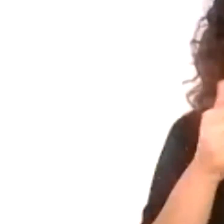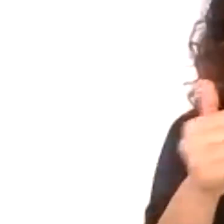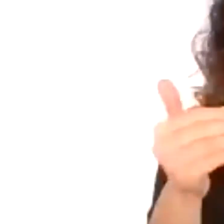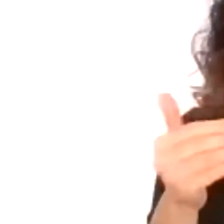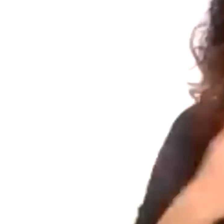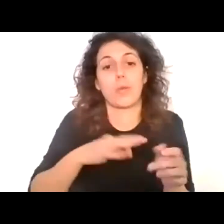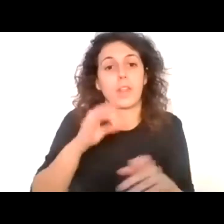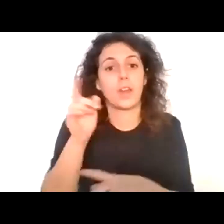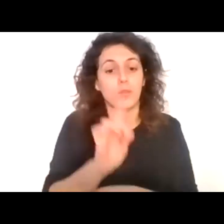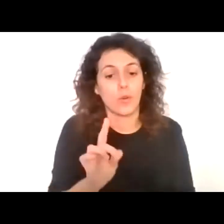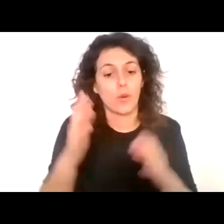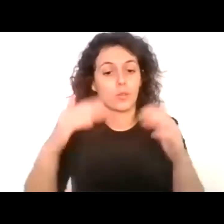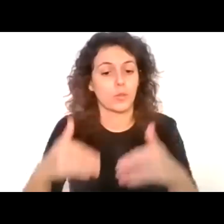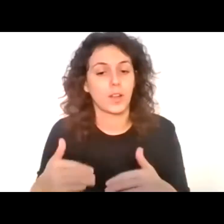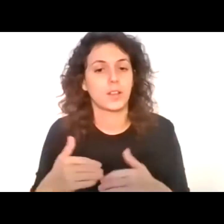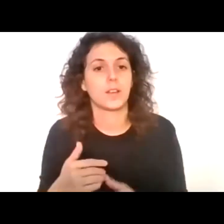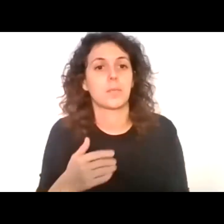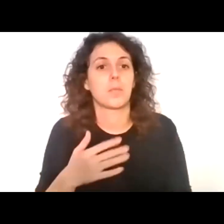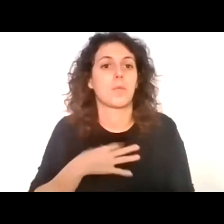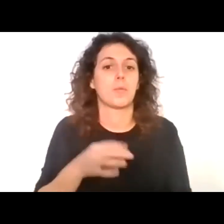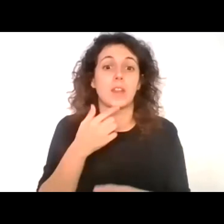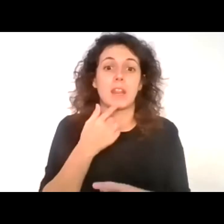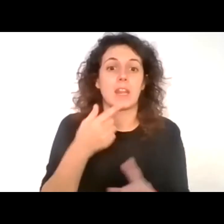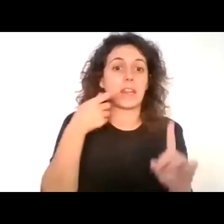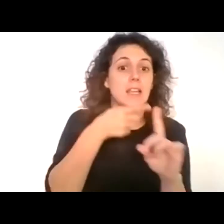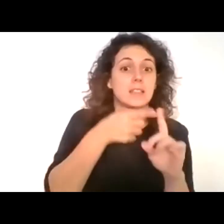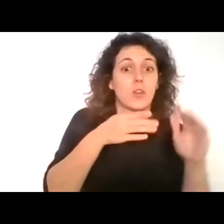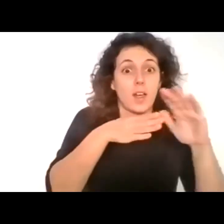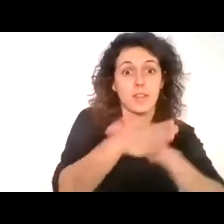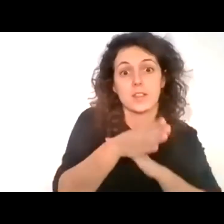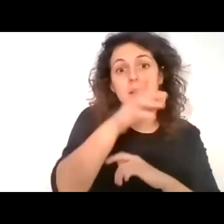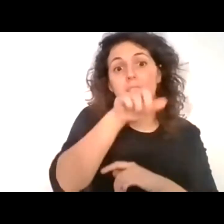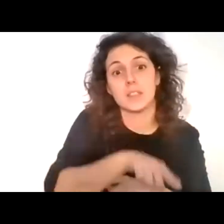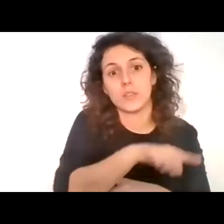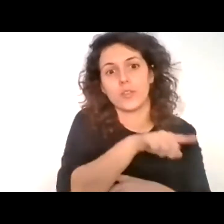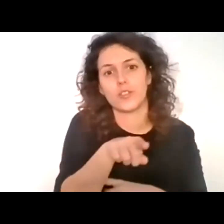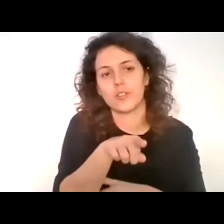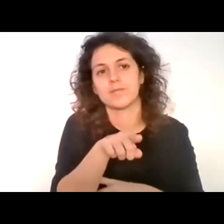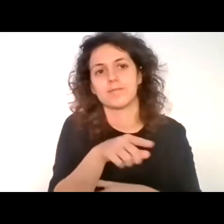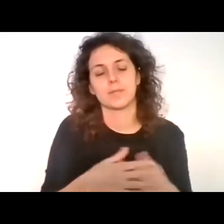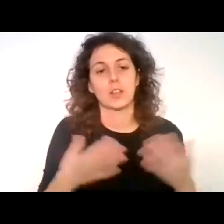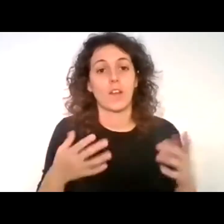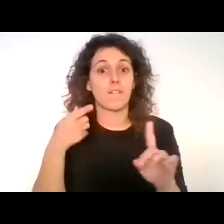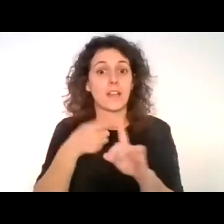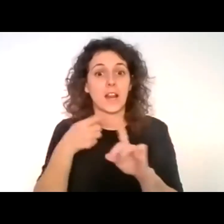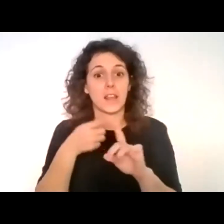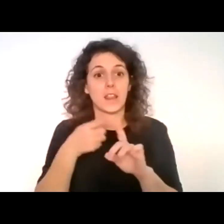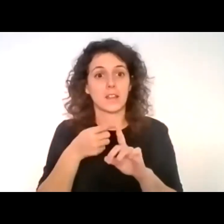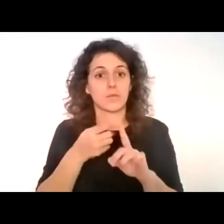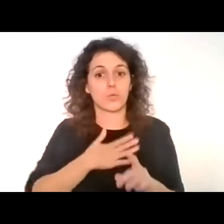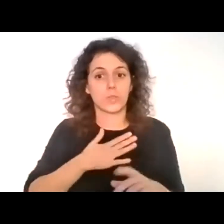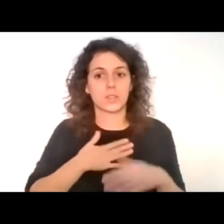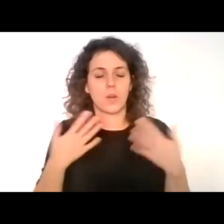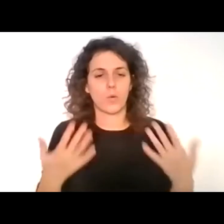haya que poner la tilde sobre que un destino sea accesible o no, pues la finalidad es conseguir que